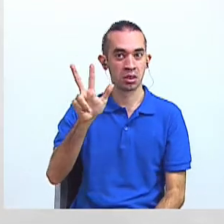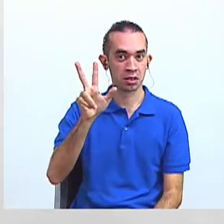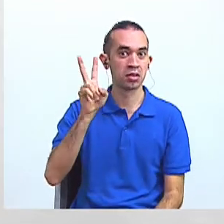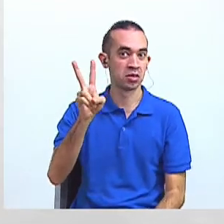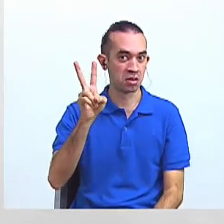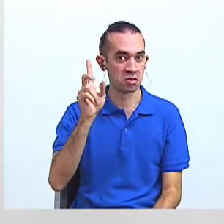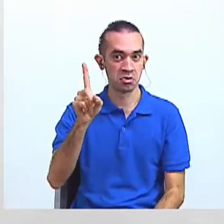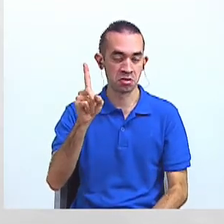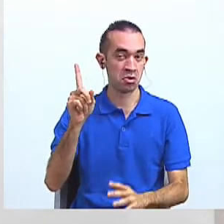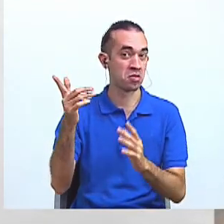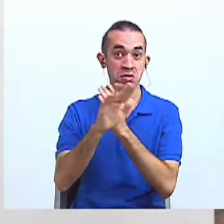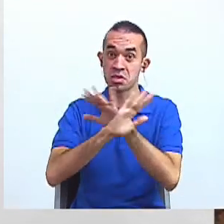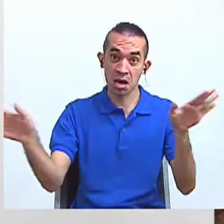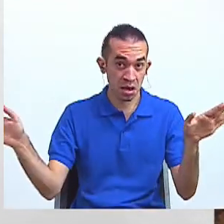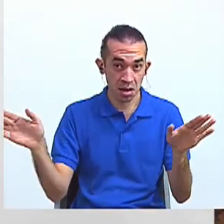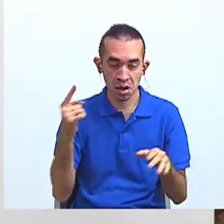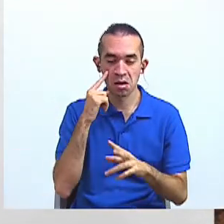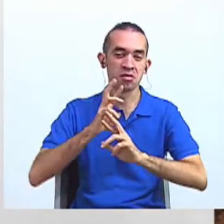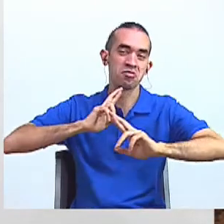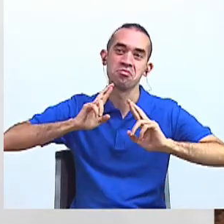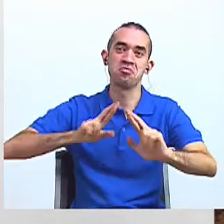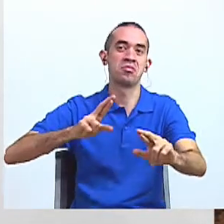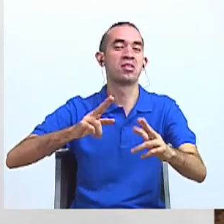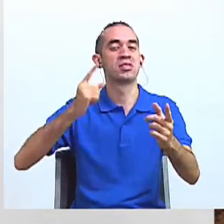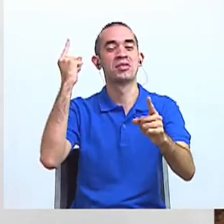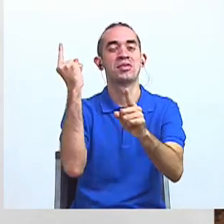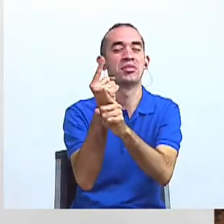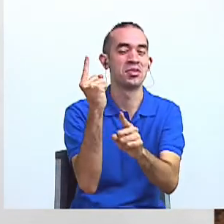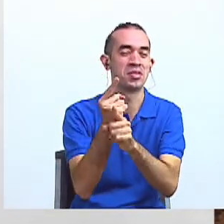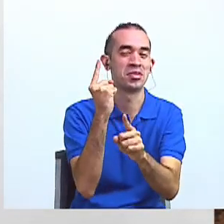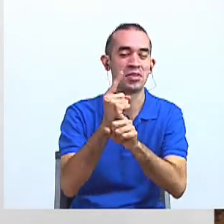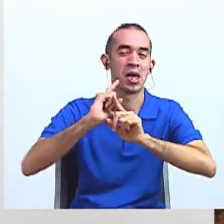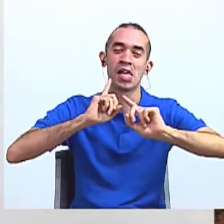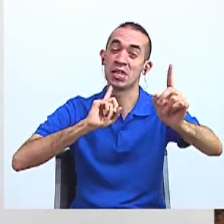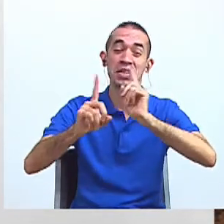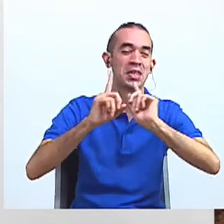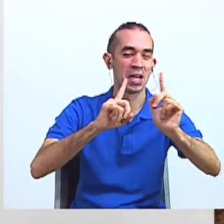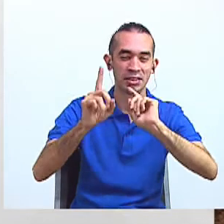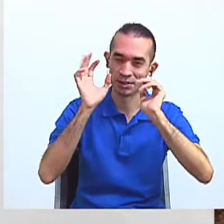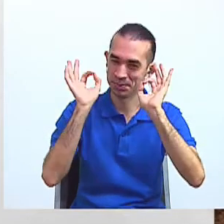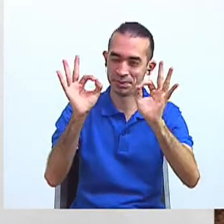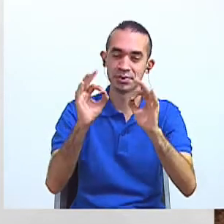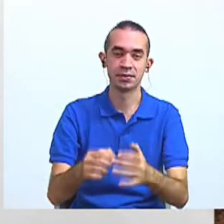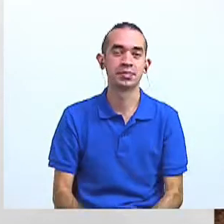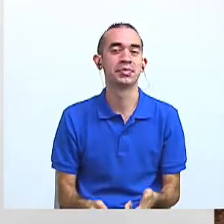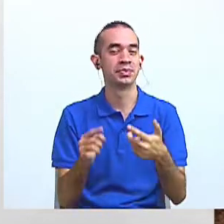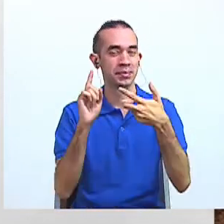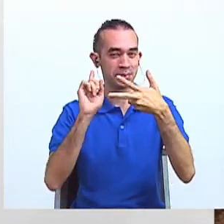3, 2, 1. Veamos la respuesta. Diálogos. Muy bien.